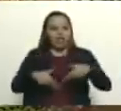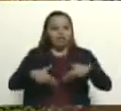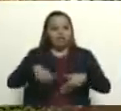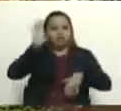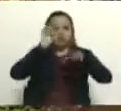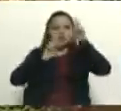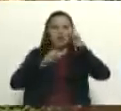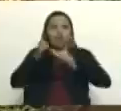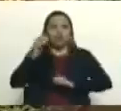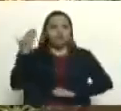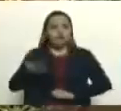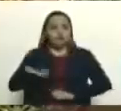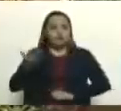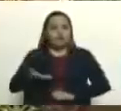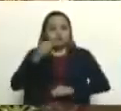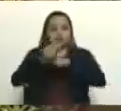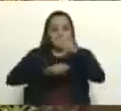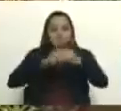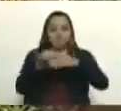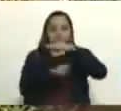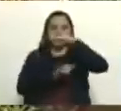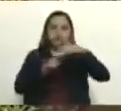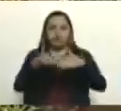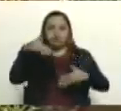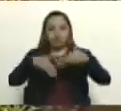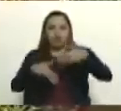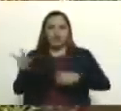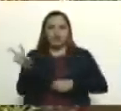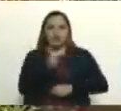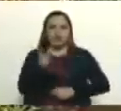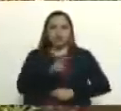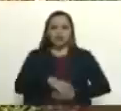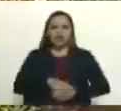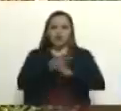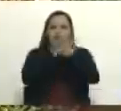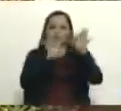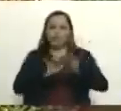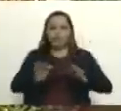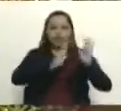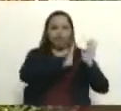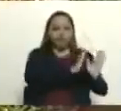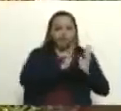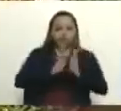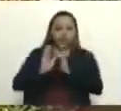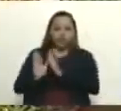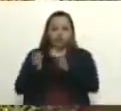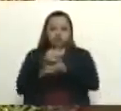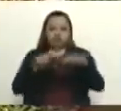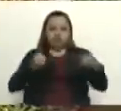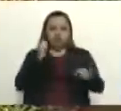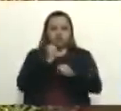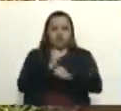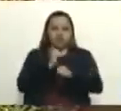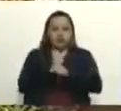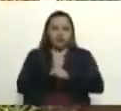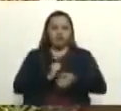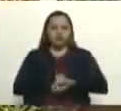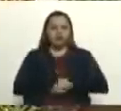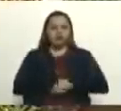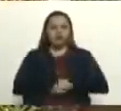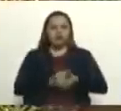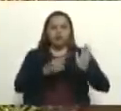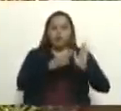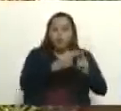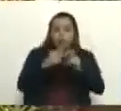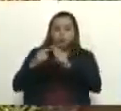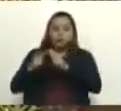fueron fundamentales para hacer de la institución electoral venezolana un modelo de organización y eficiencia reconocido en